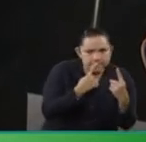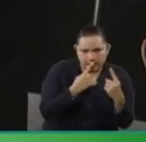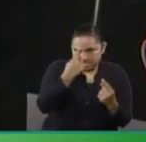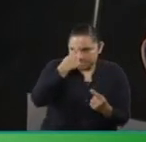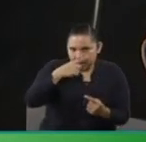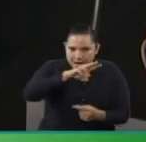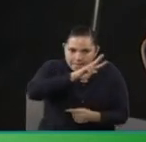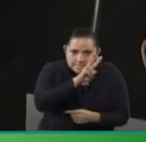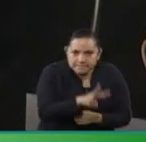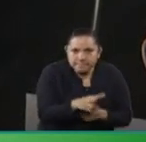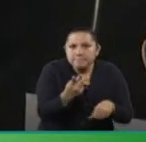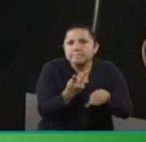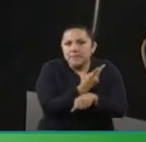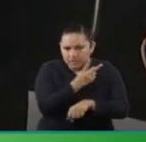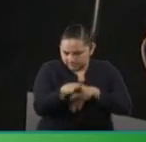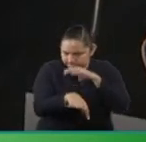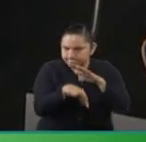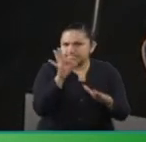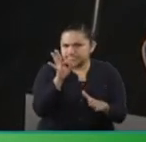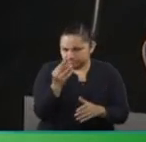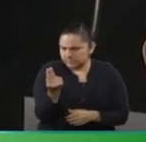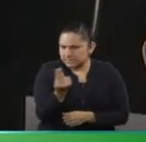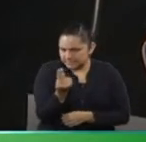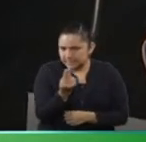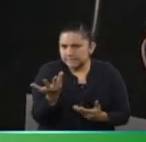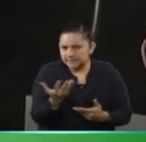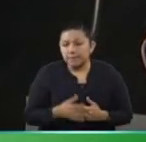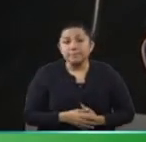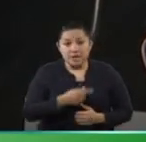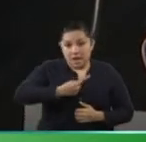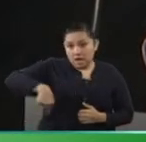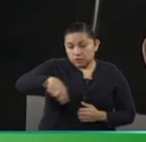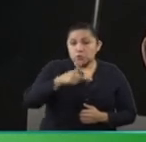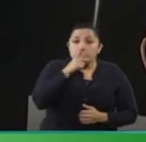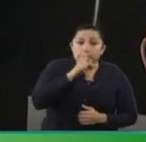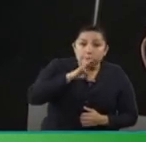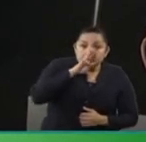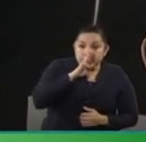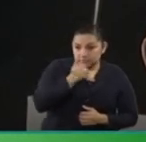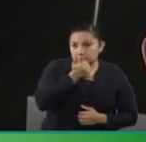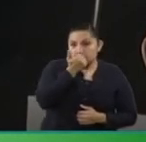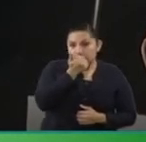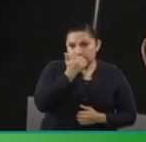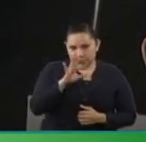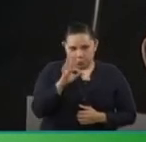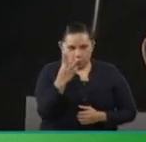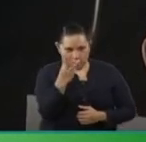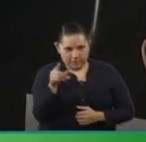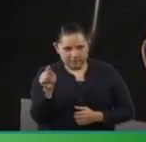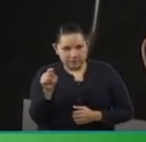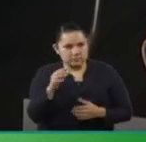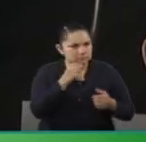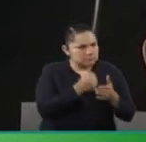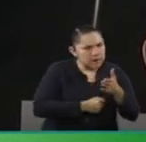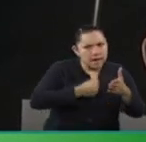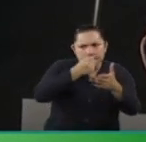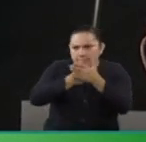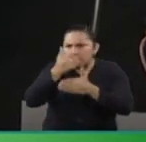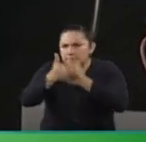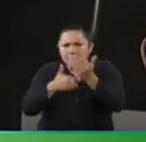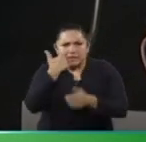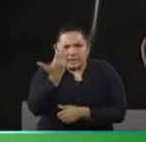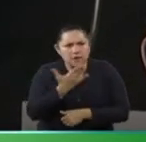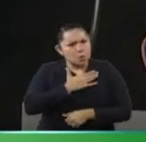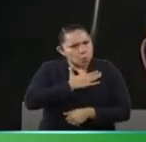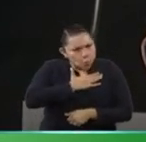jóvenes de anot sinapa encabezan una de las luchas más ejemplares por la justicia la memoria la dignidad de todas las personas